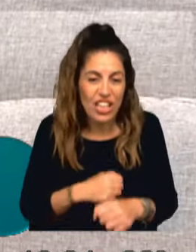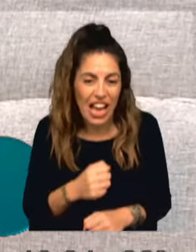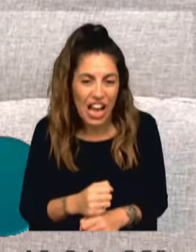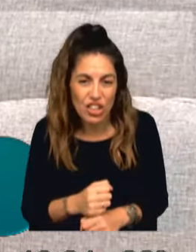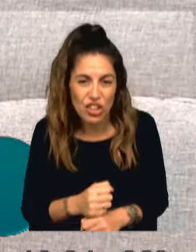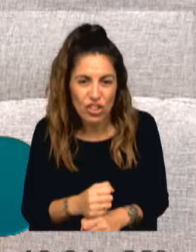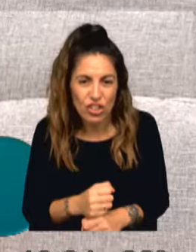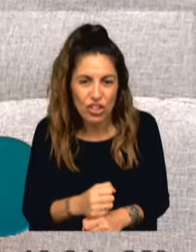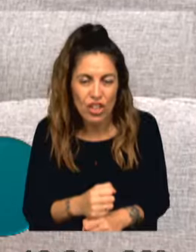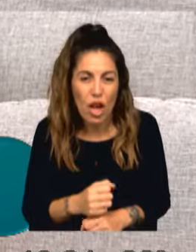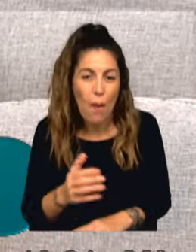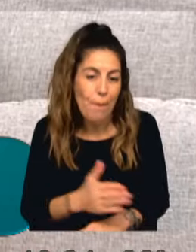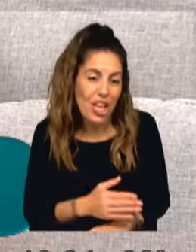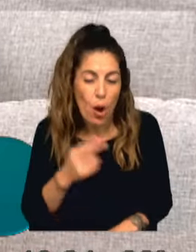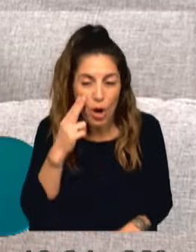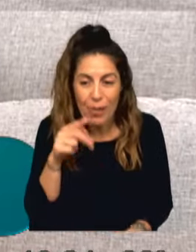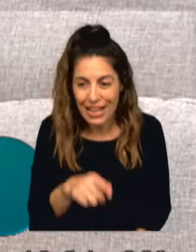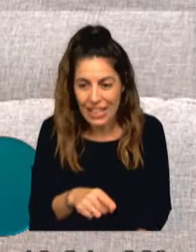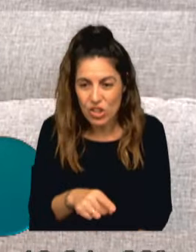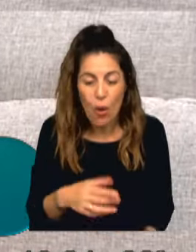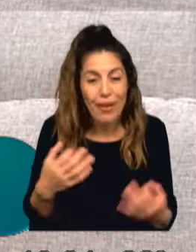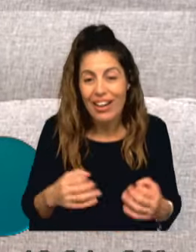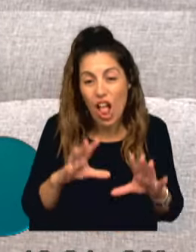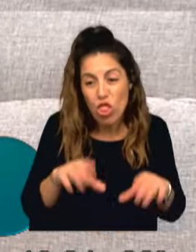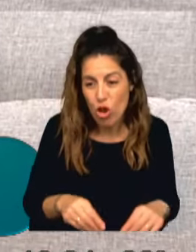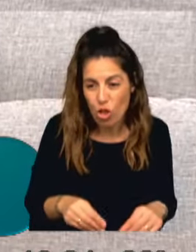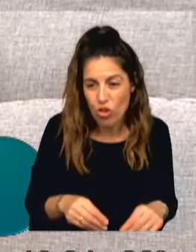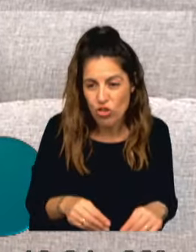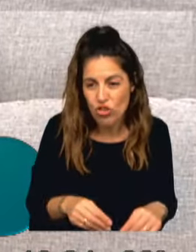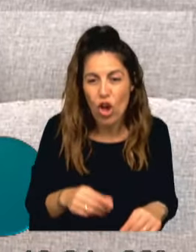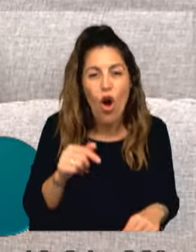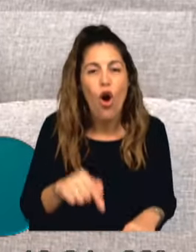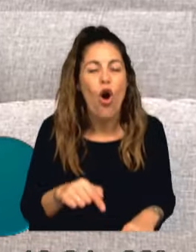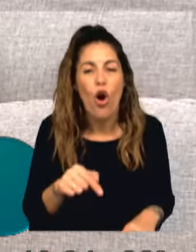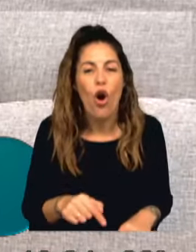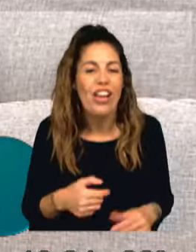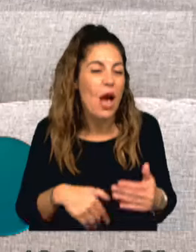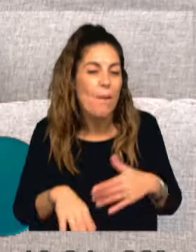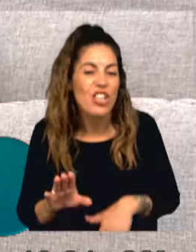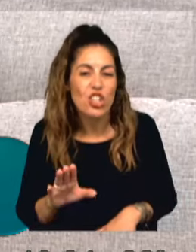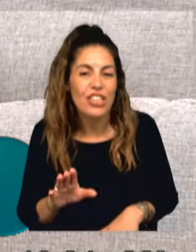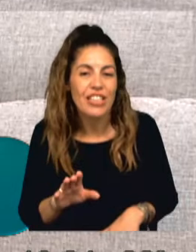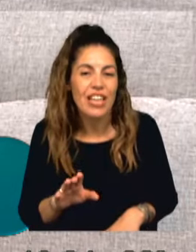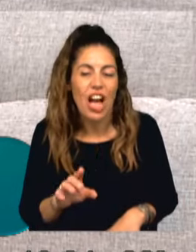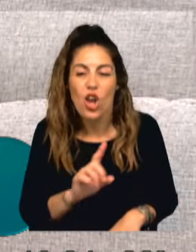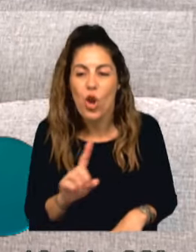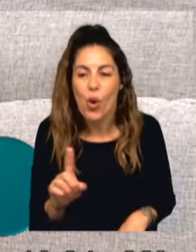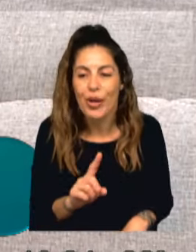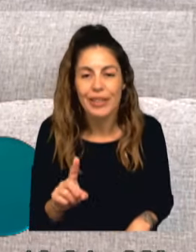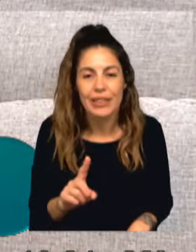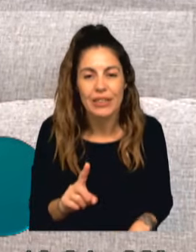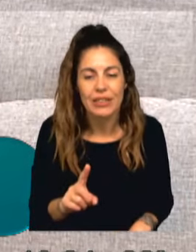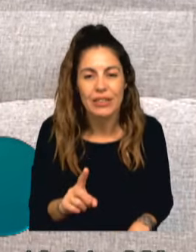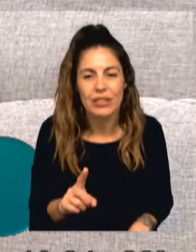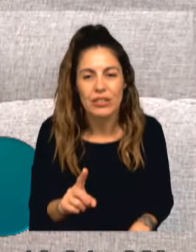tienen algú tienen menos problemas que eso pero en realidad todo y hoy en día la mayoría de los ya no es una no es un no es